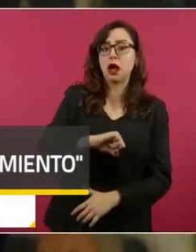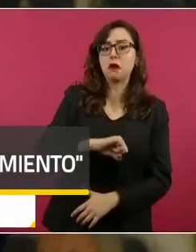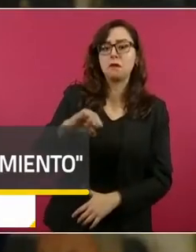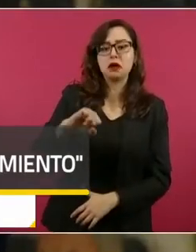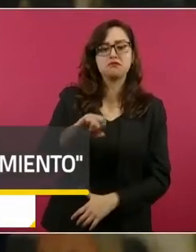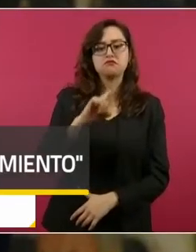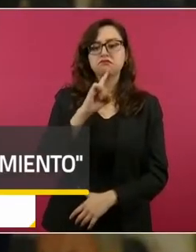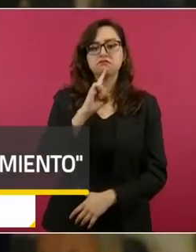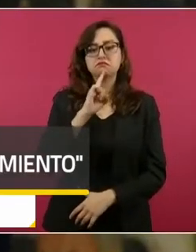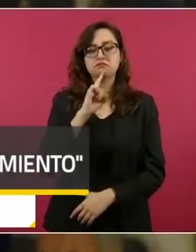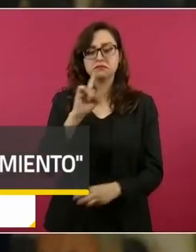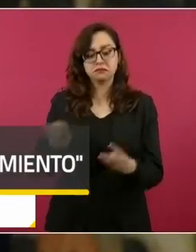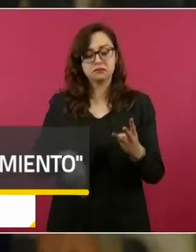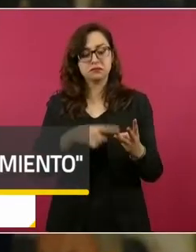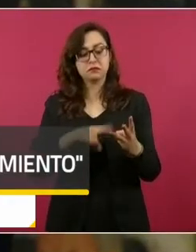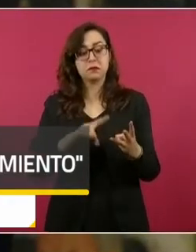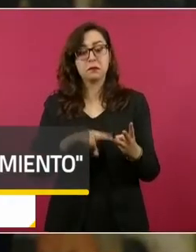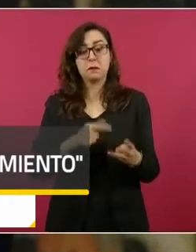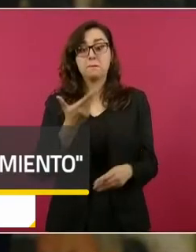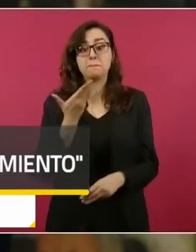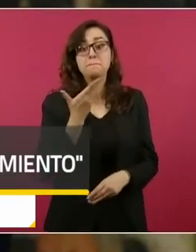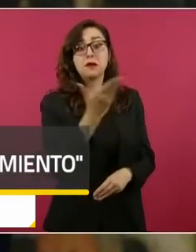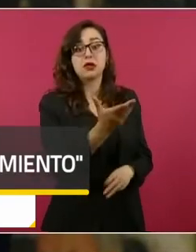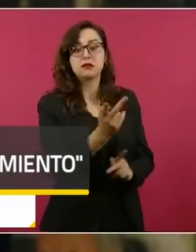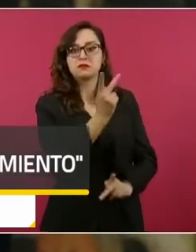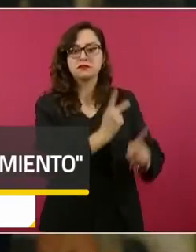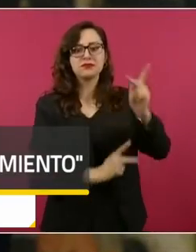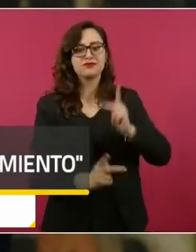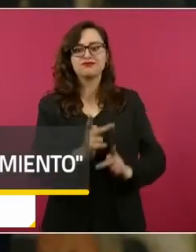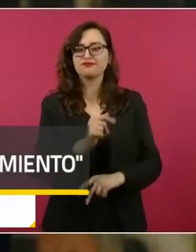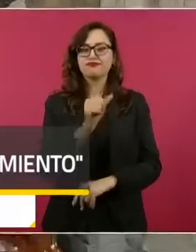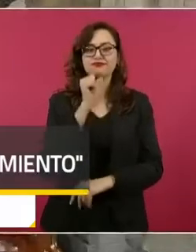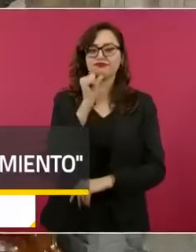Este año, a pesar de la inflación,